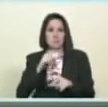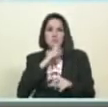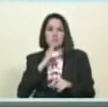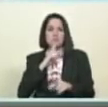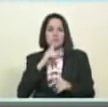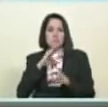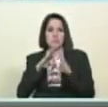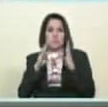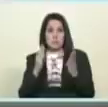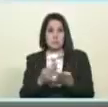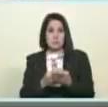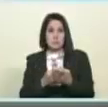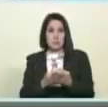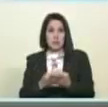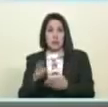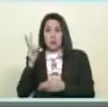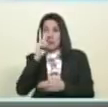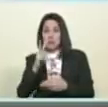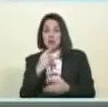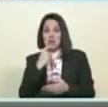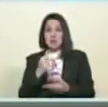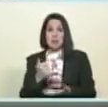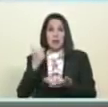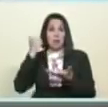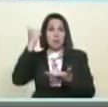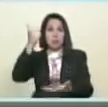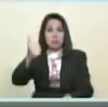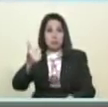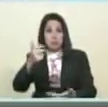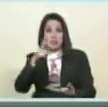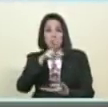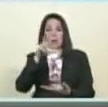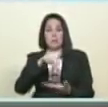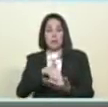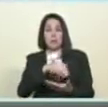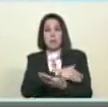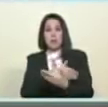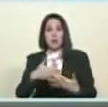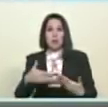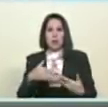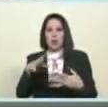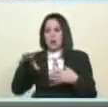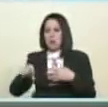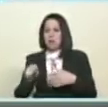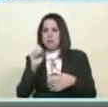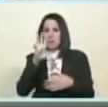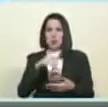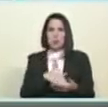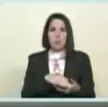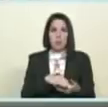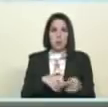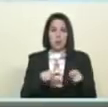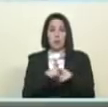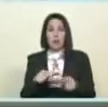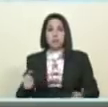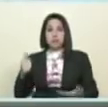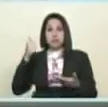mundiales. Venezuela sacaba un bono por 3 mil millones y nos compraban 5 mil, cuando el petróleo estaba a